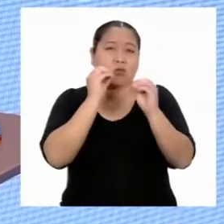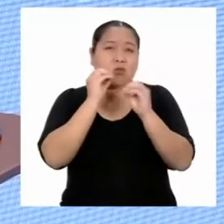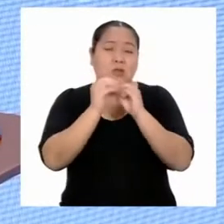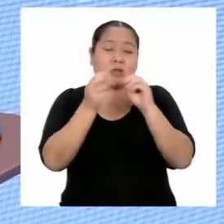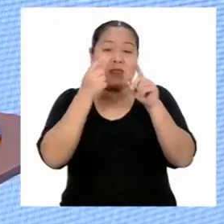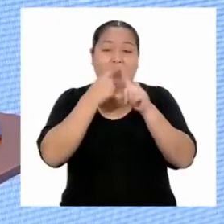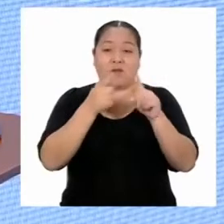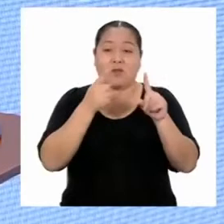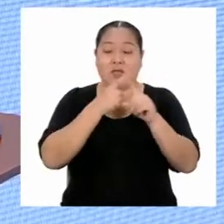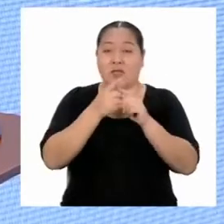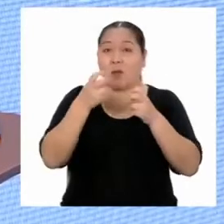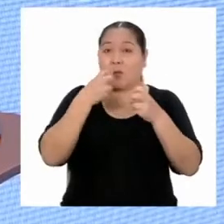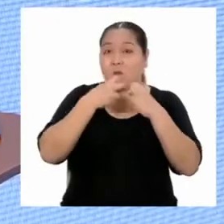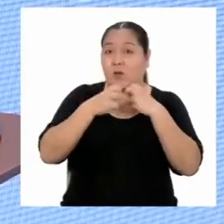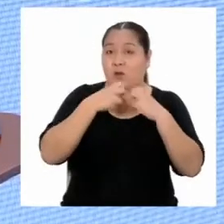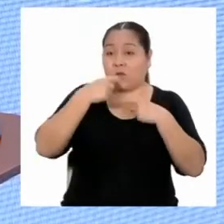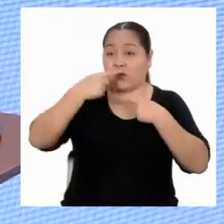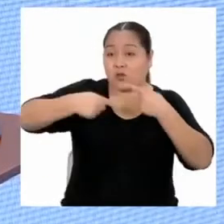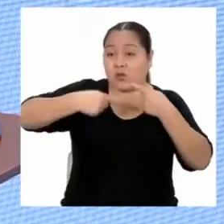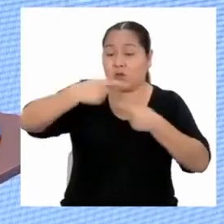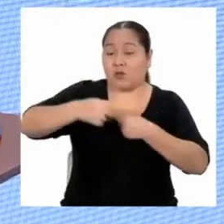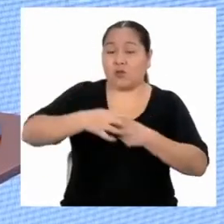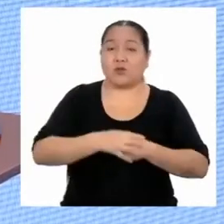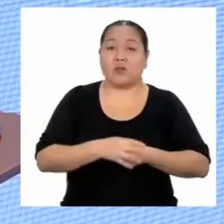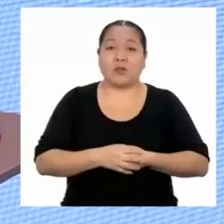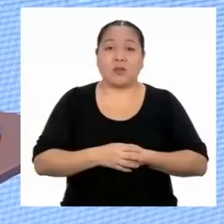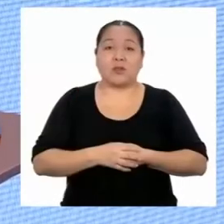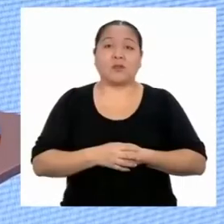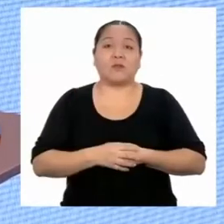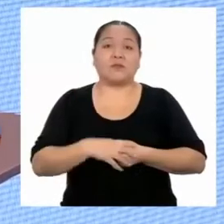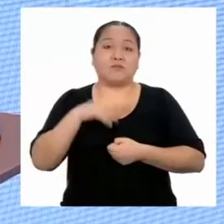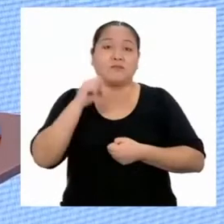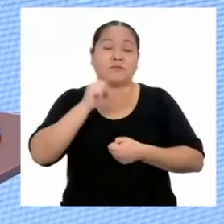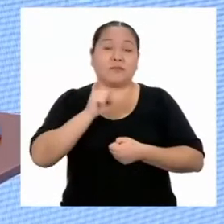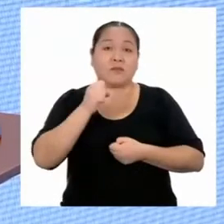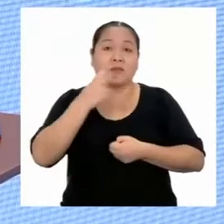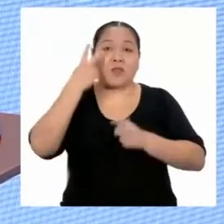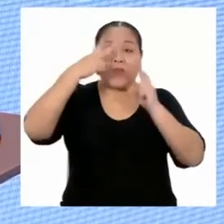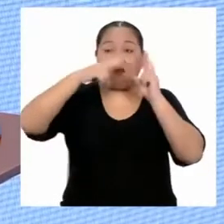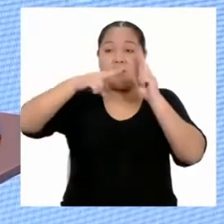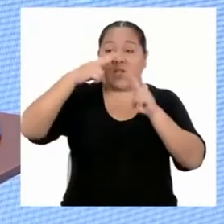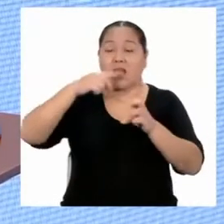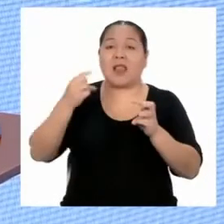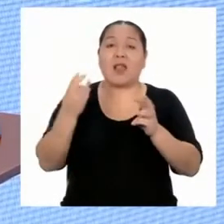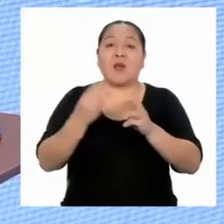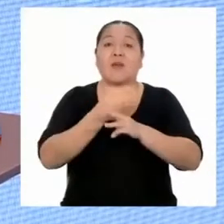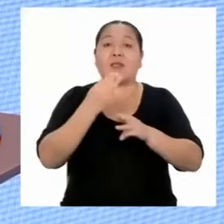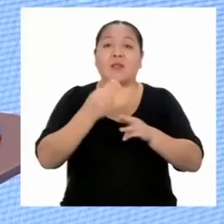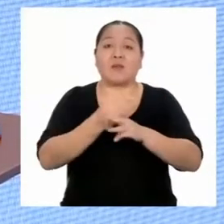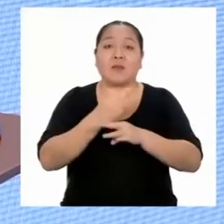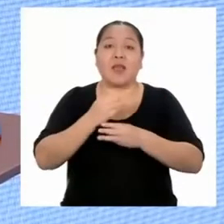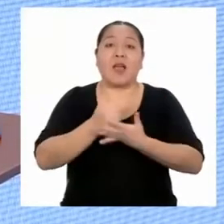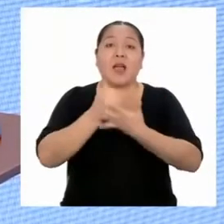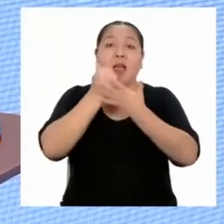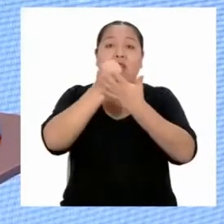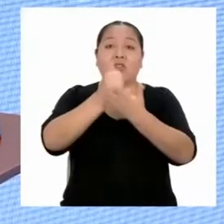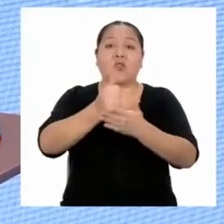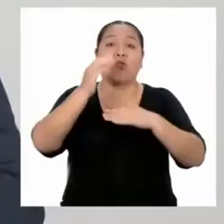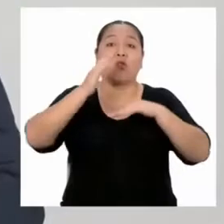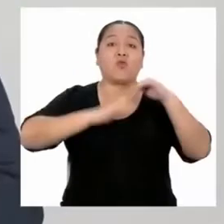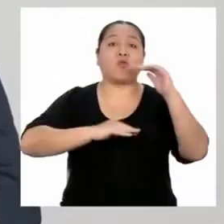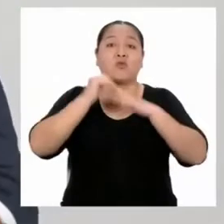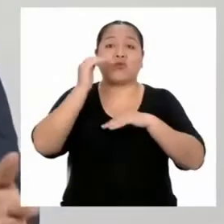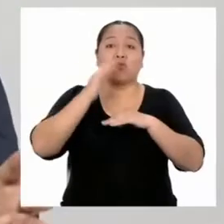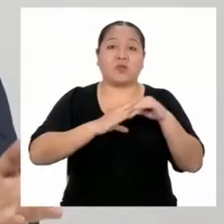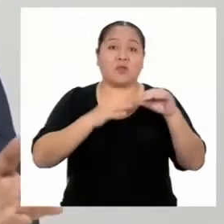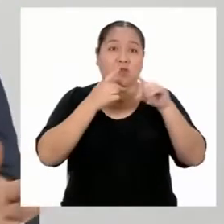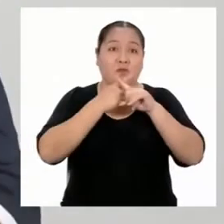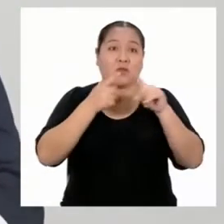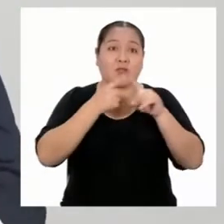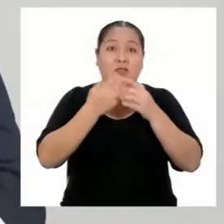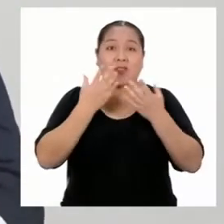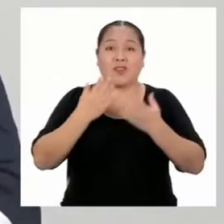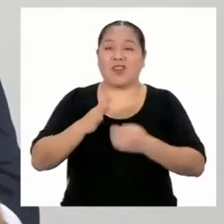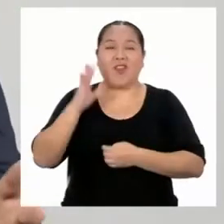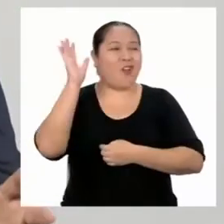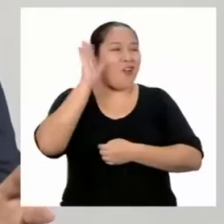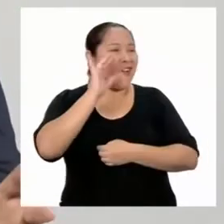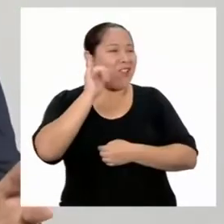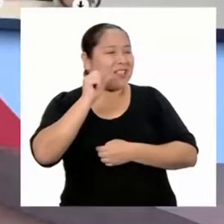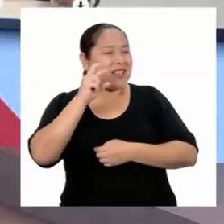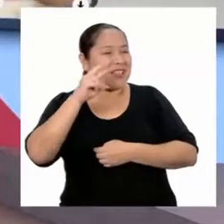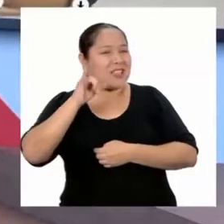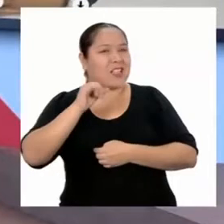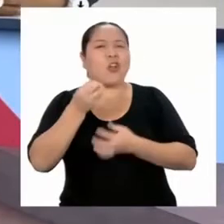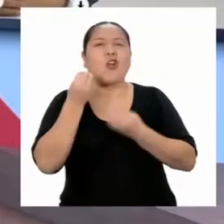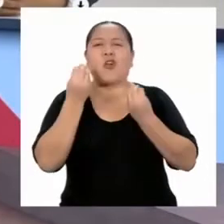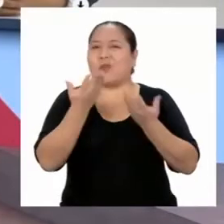retos cotidianos? Claro que sí. Verán cómo las matemáticas nos ayudan a construir cosas geniales. Hola Yanira, ¿cómo